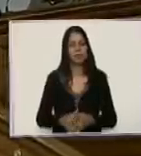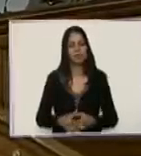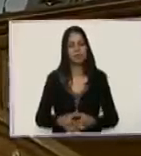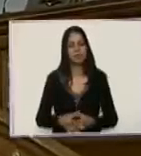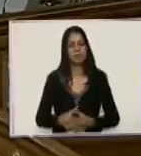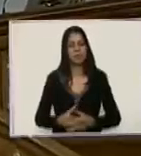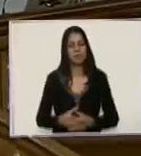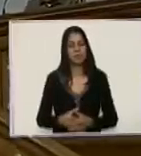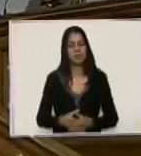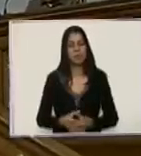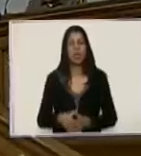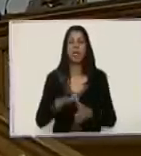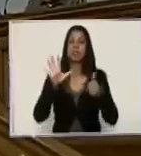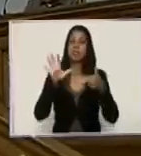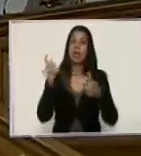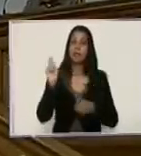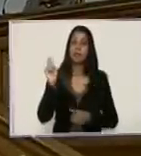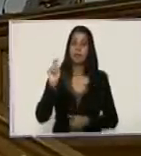Adelantemos unos 6 meses.